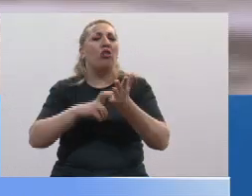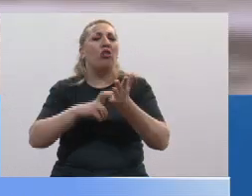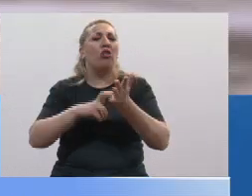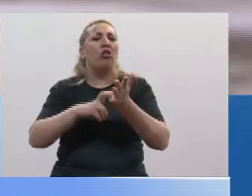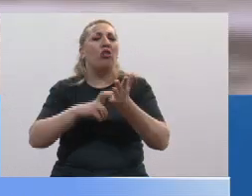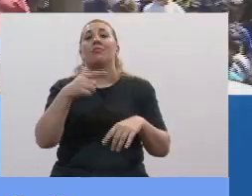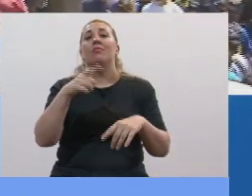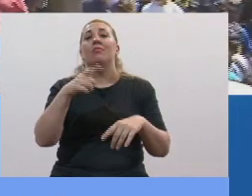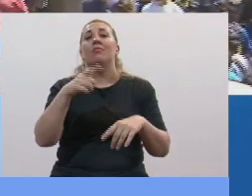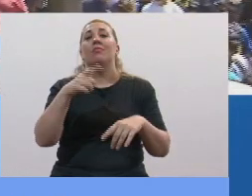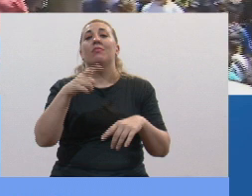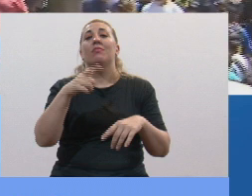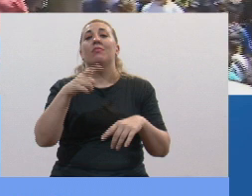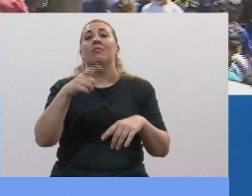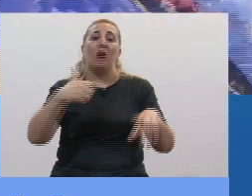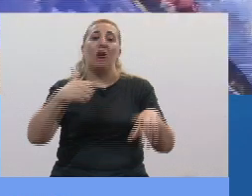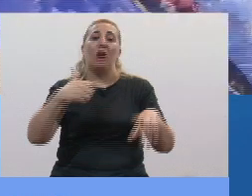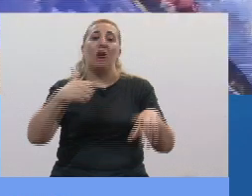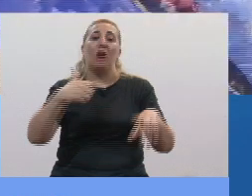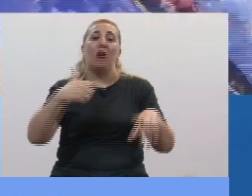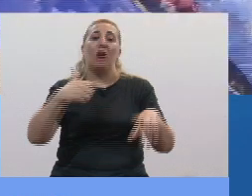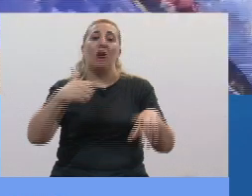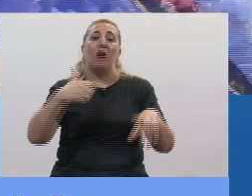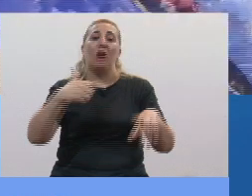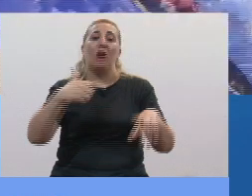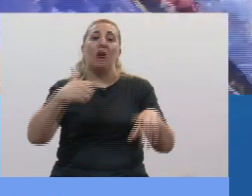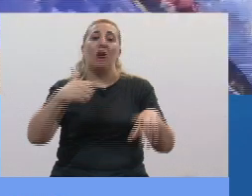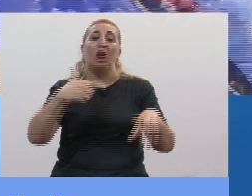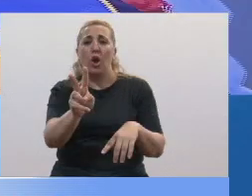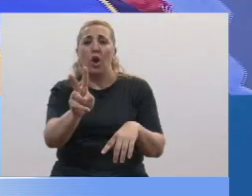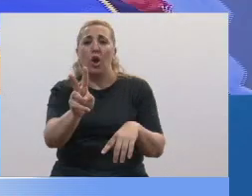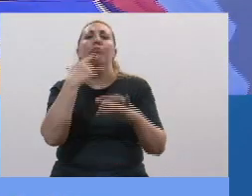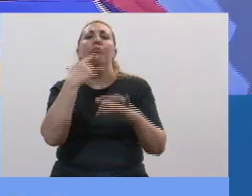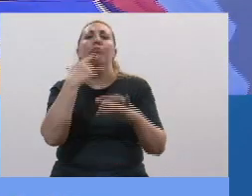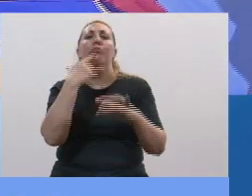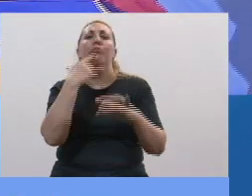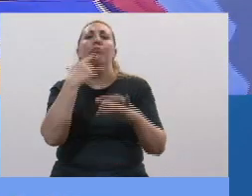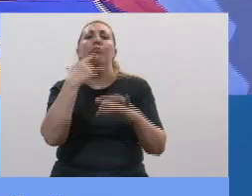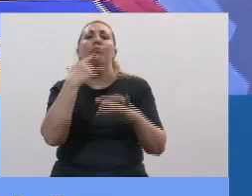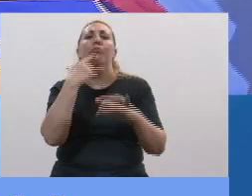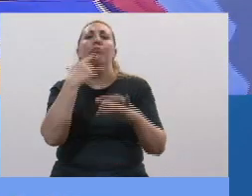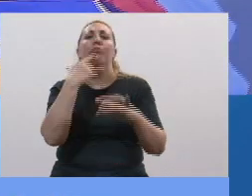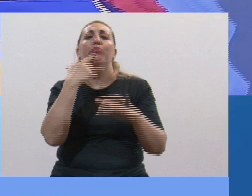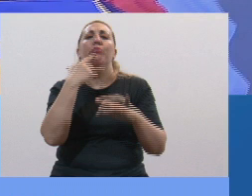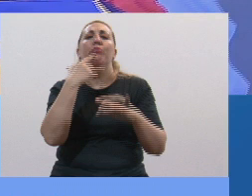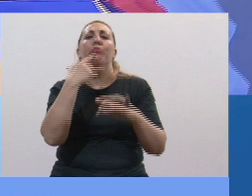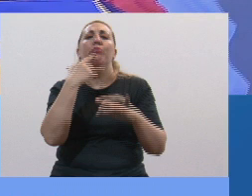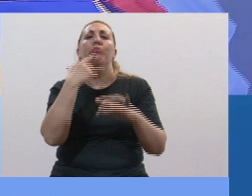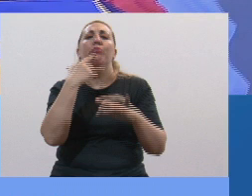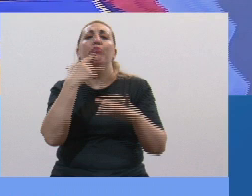haciendo zapping en la televisión, me encuentro con un programa donde entre dos